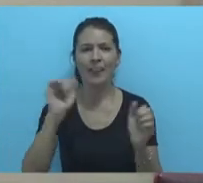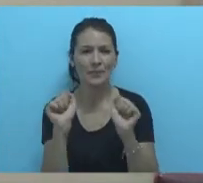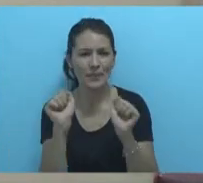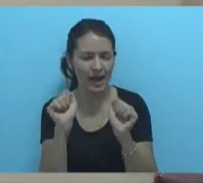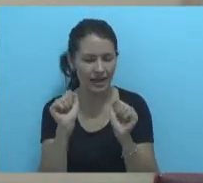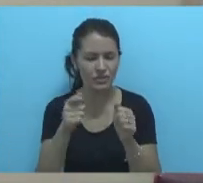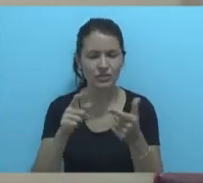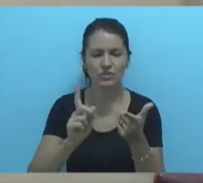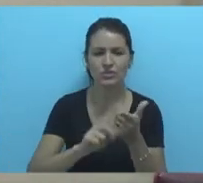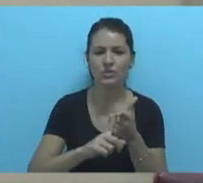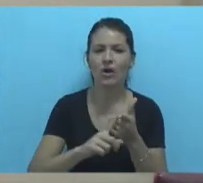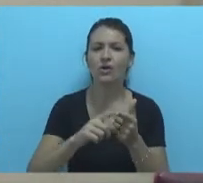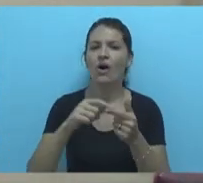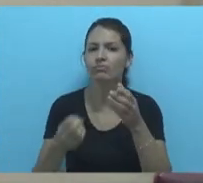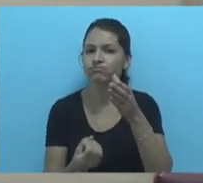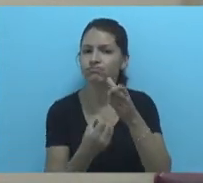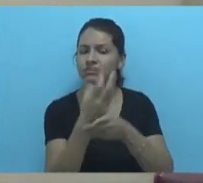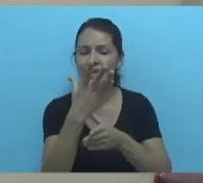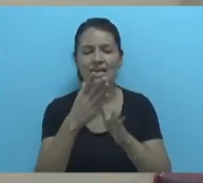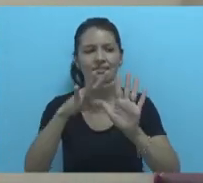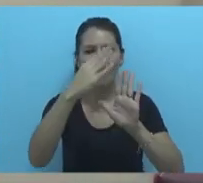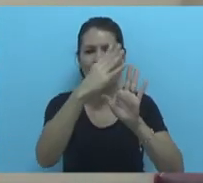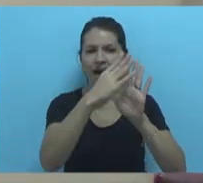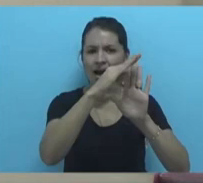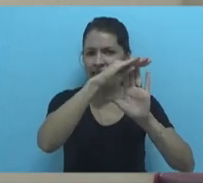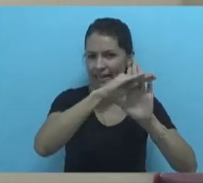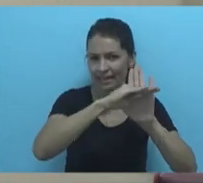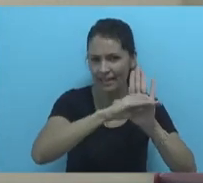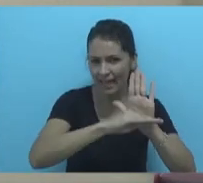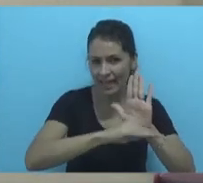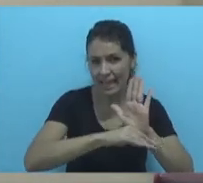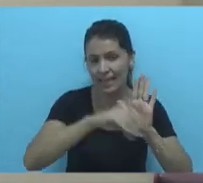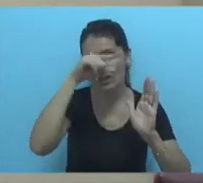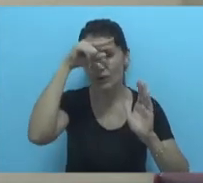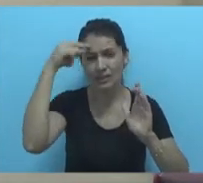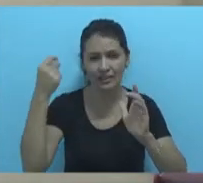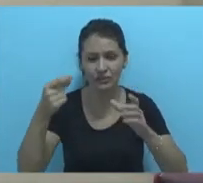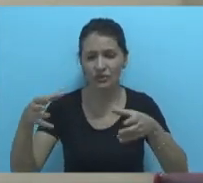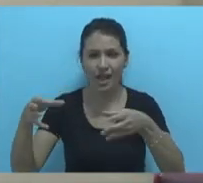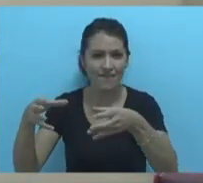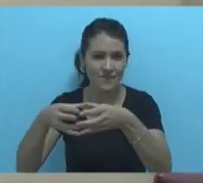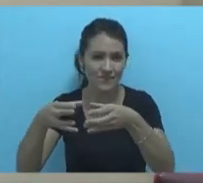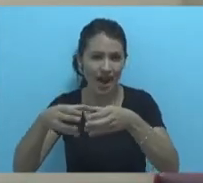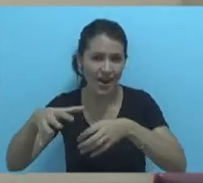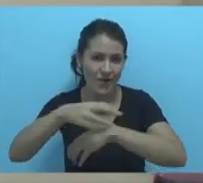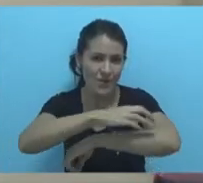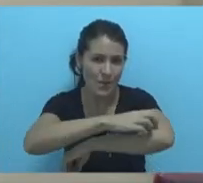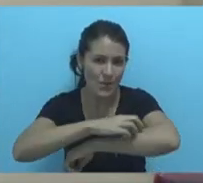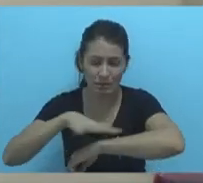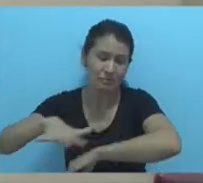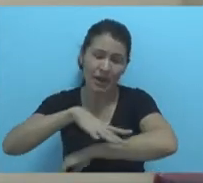Barrios Populares para la Integración Sociourbana. Posteriormente, en el año